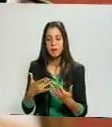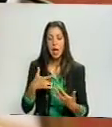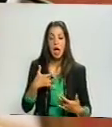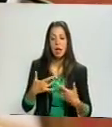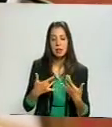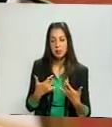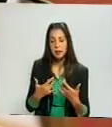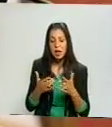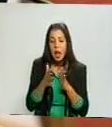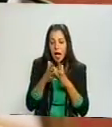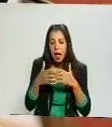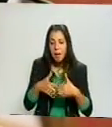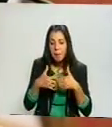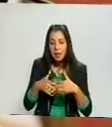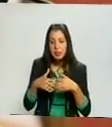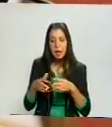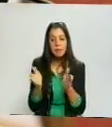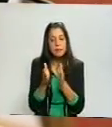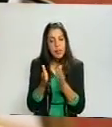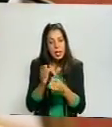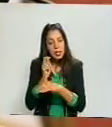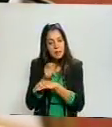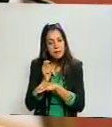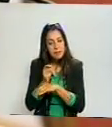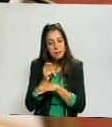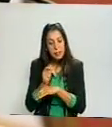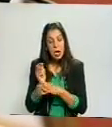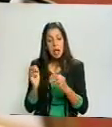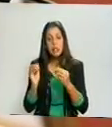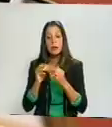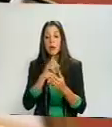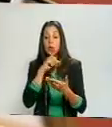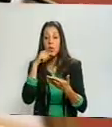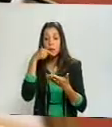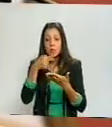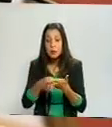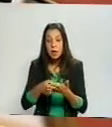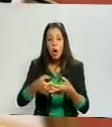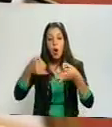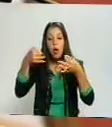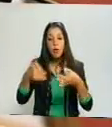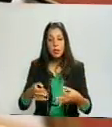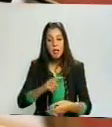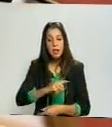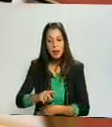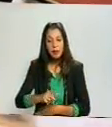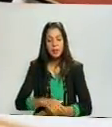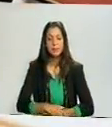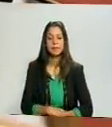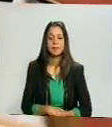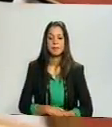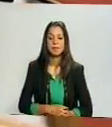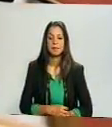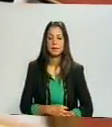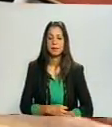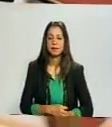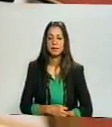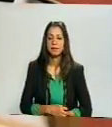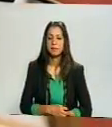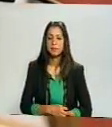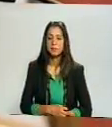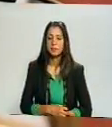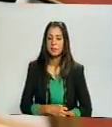de pequeña minería, debidamente inscritas en el Registro Único Minero. Es todo, presidente.